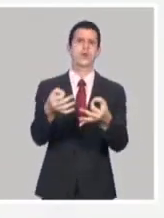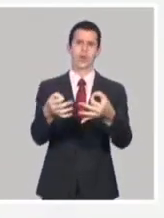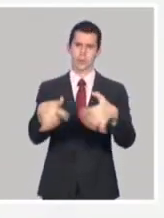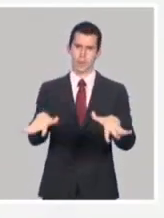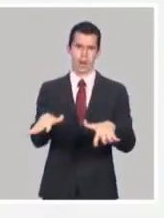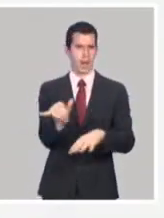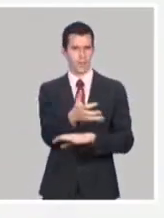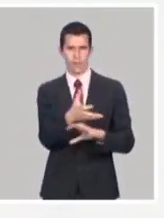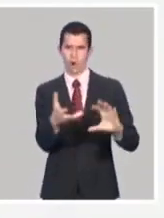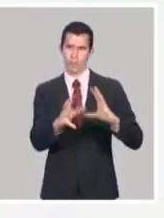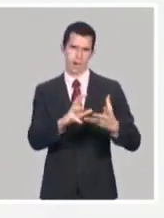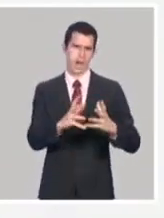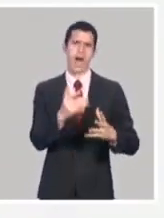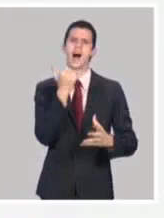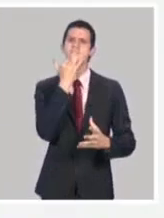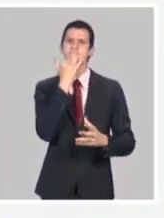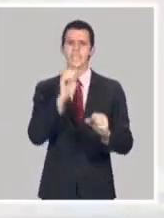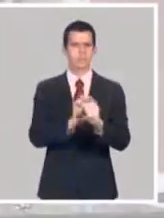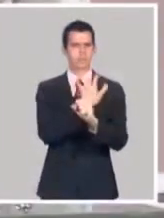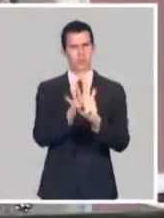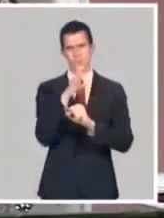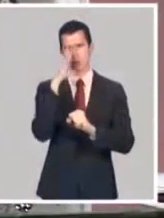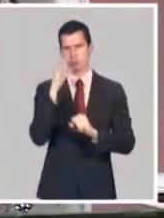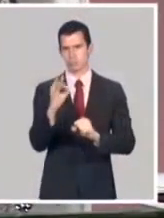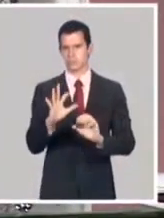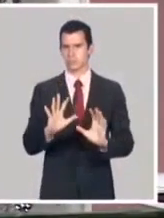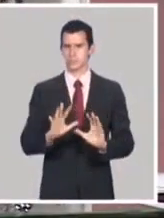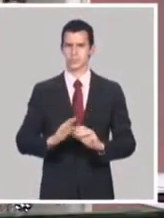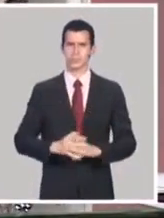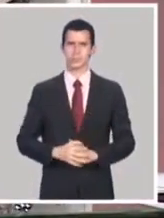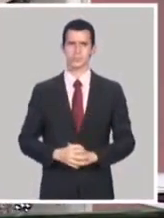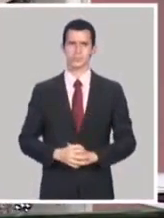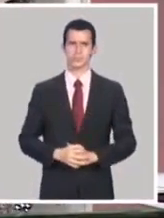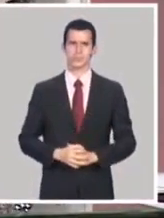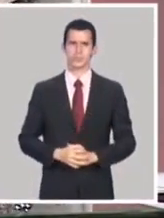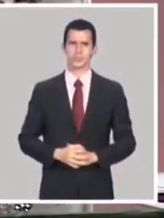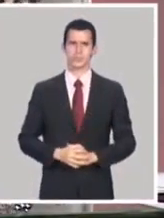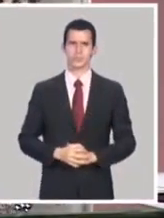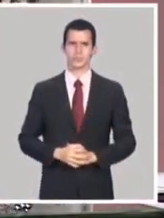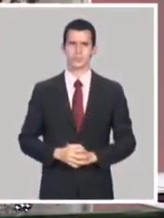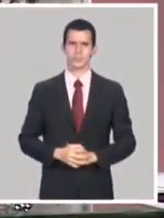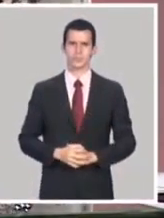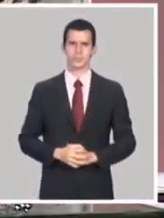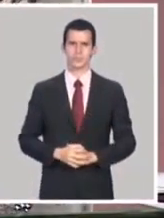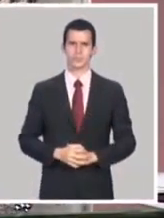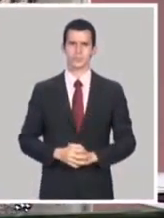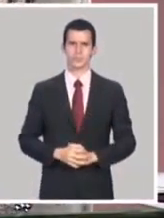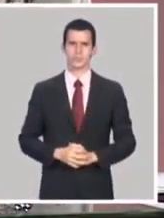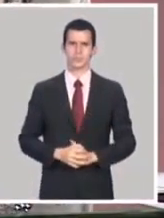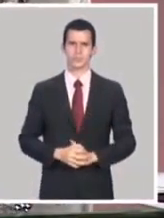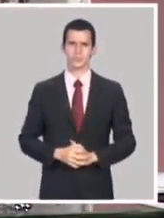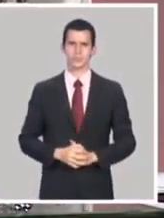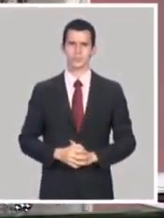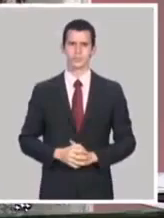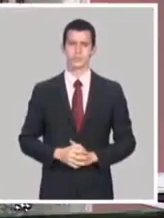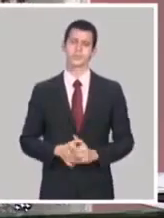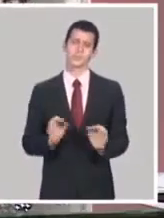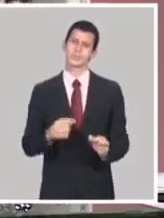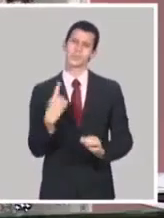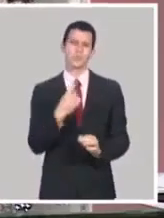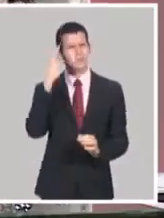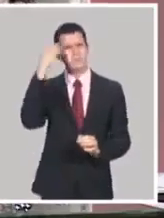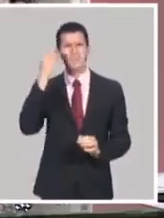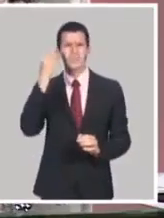porque realmente nosotros defendemos el criterio de los que han podido desarrollar el curso escolar con o sin afectación